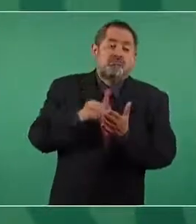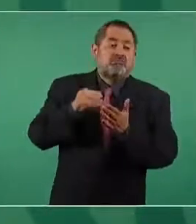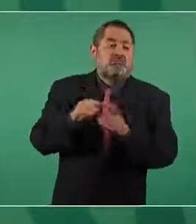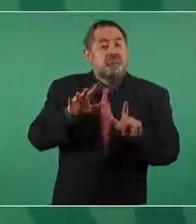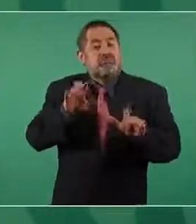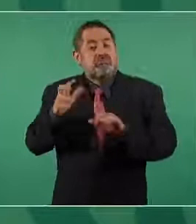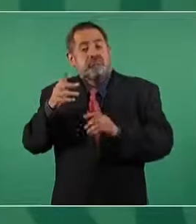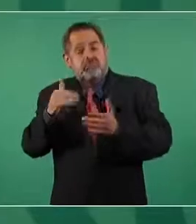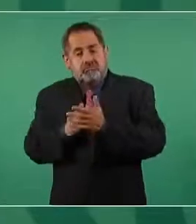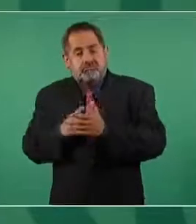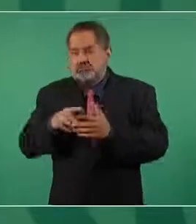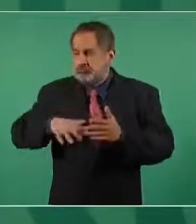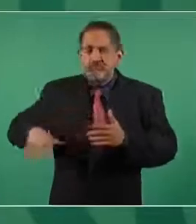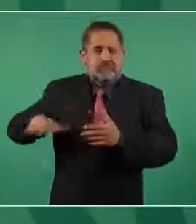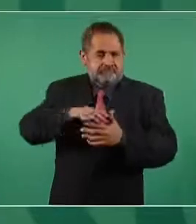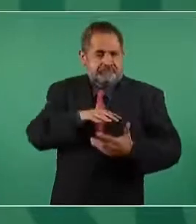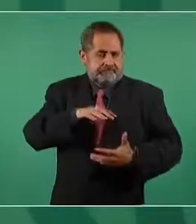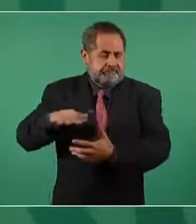1,750,000 que se producen,